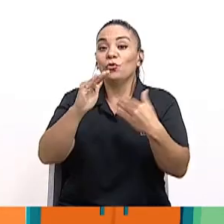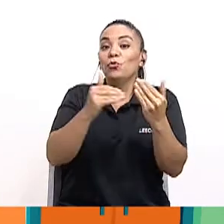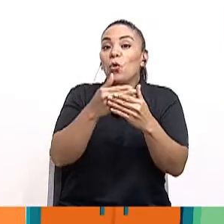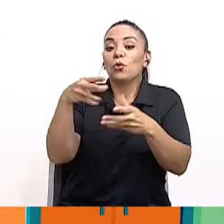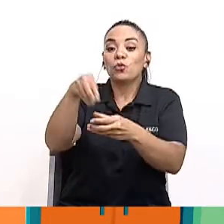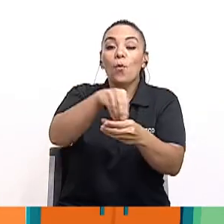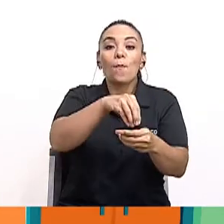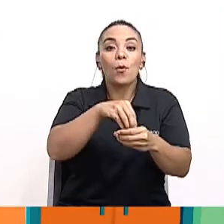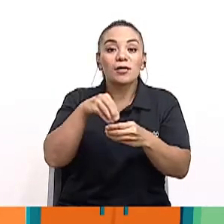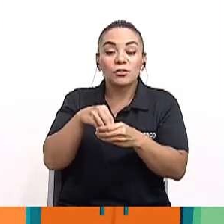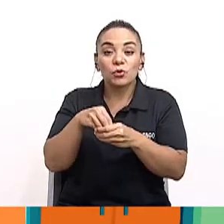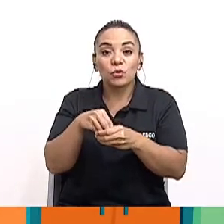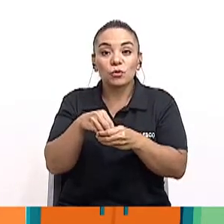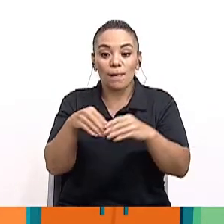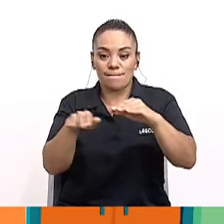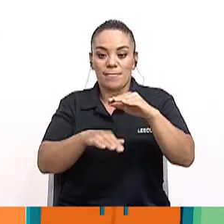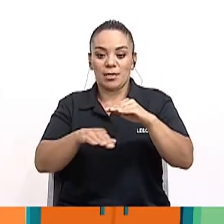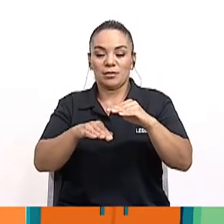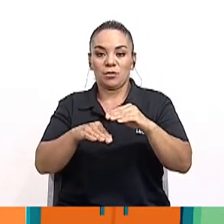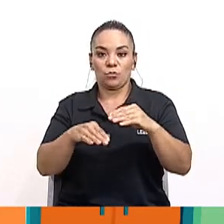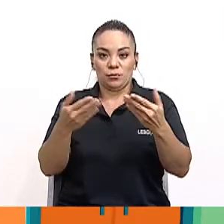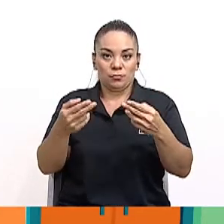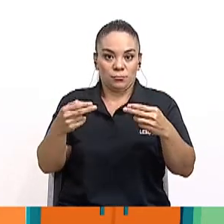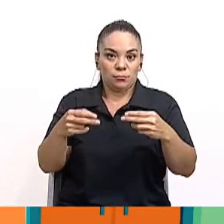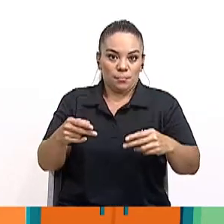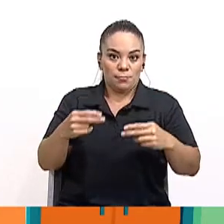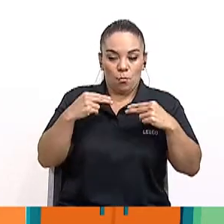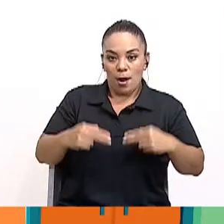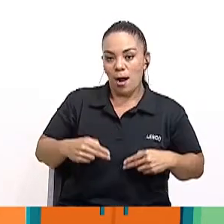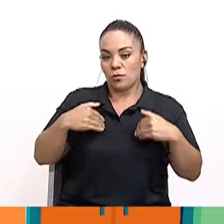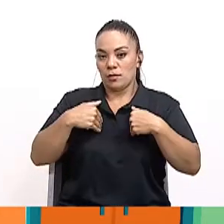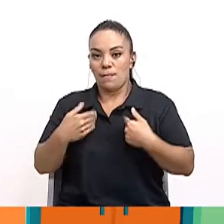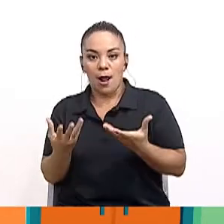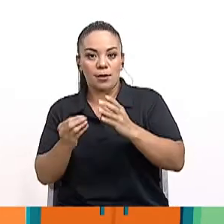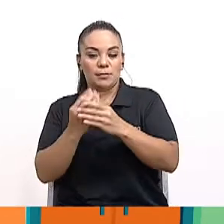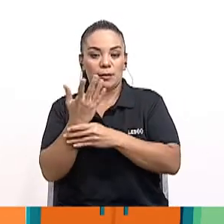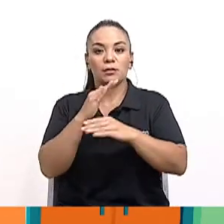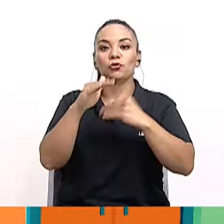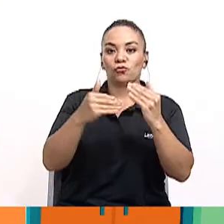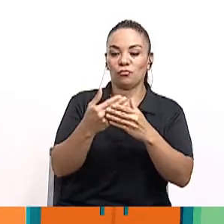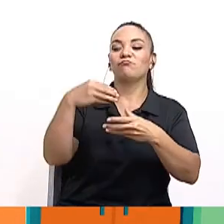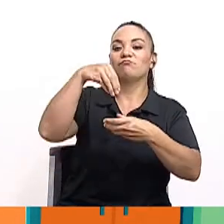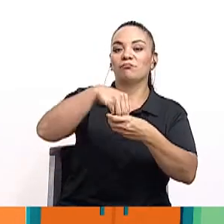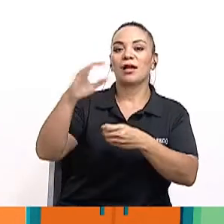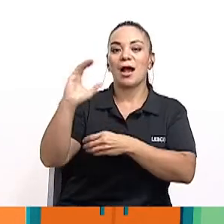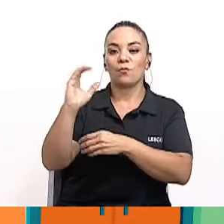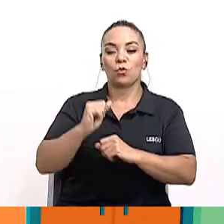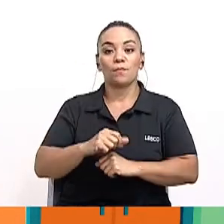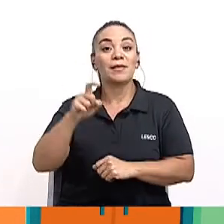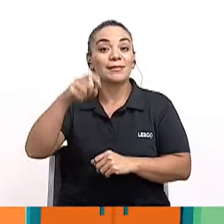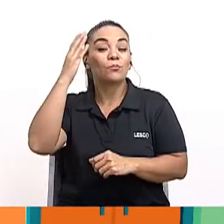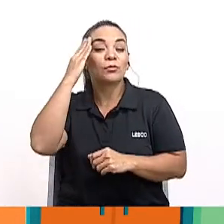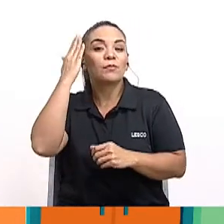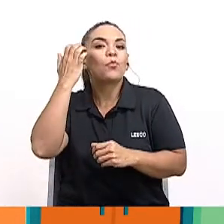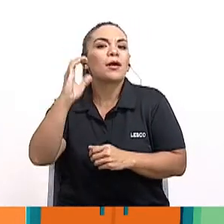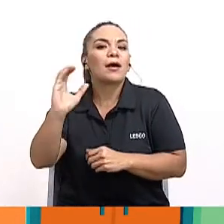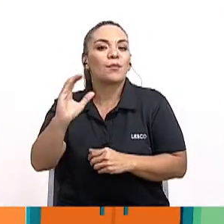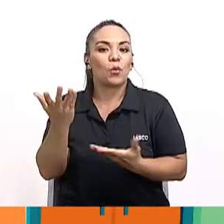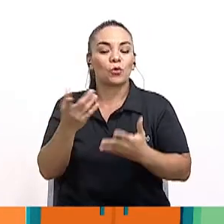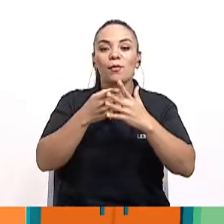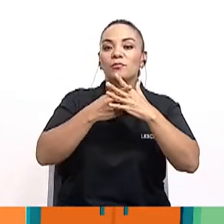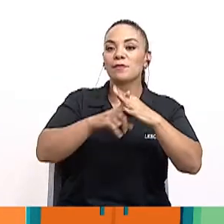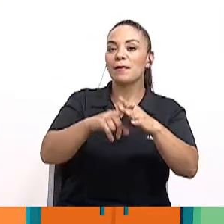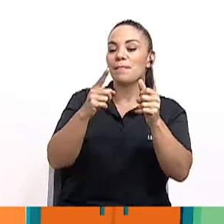compuestos básicos de los seres vivos están hechos en base de carbono. Entonces necesitamos saber por qué el carbono y vamos a comenzar con